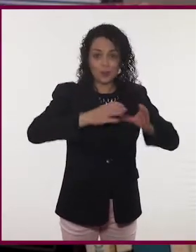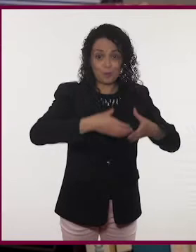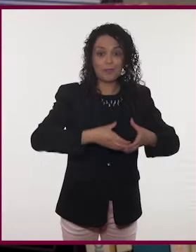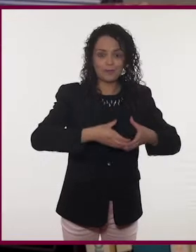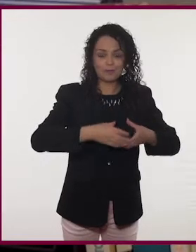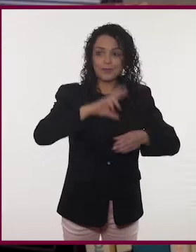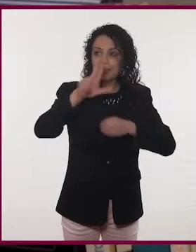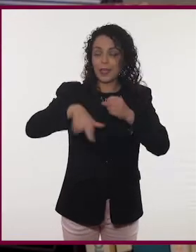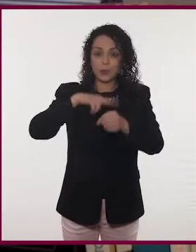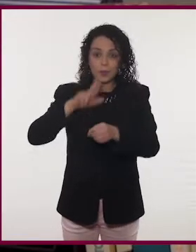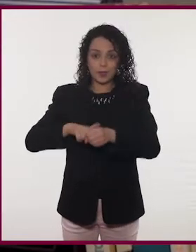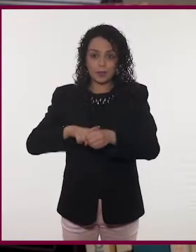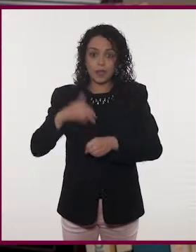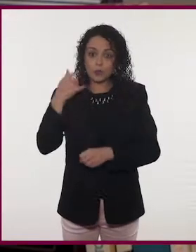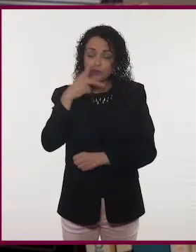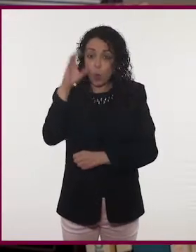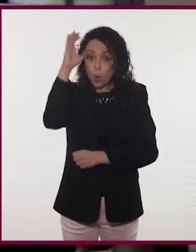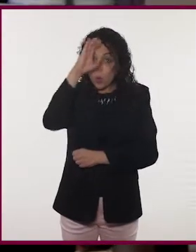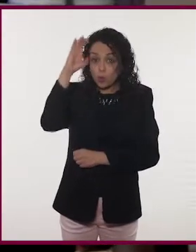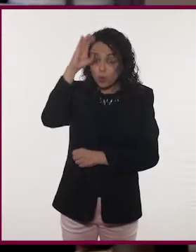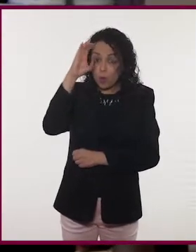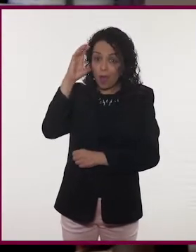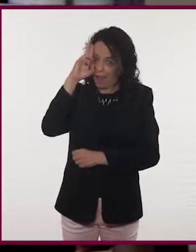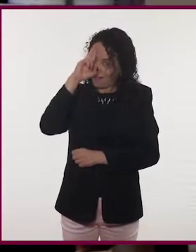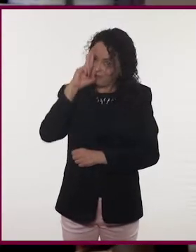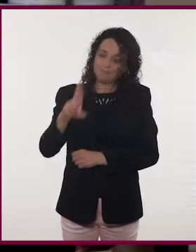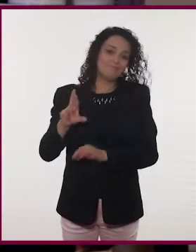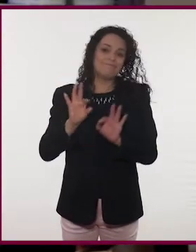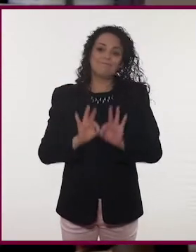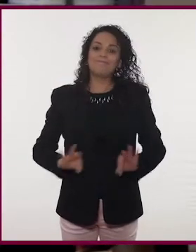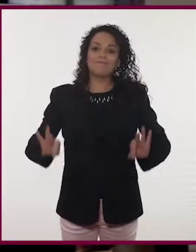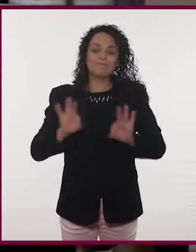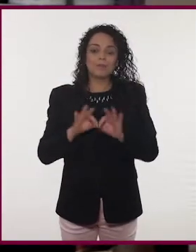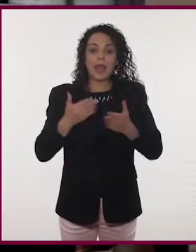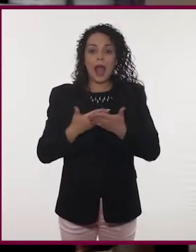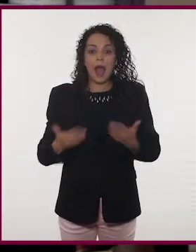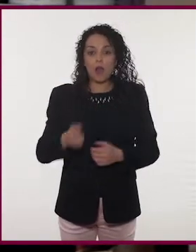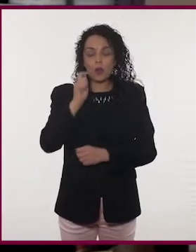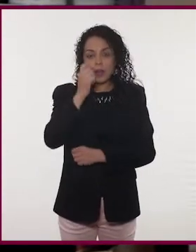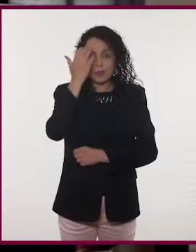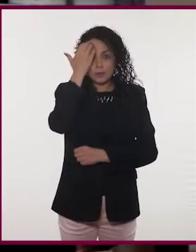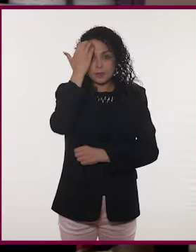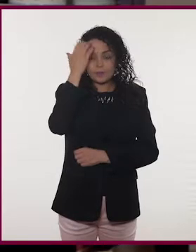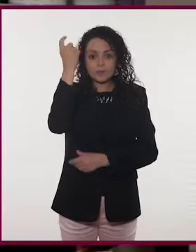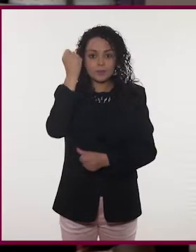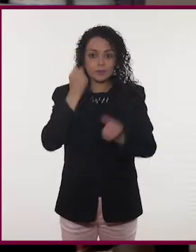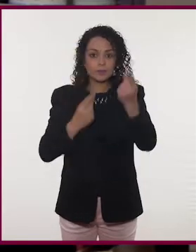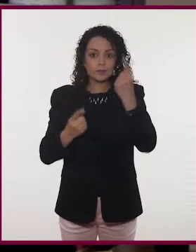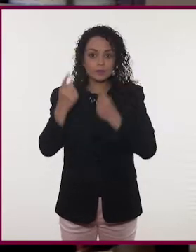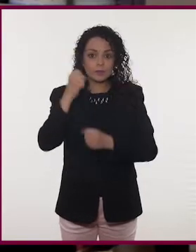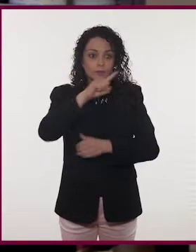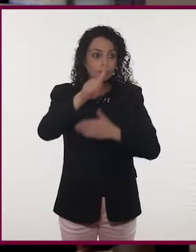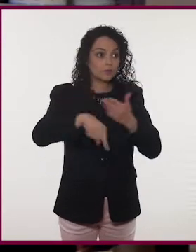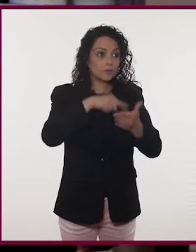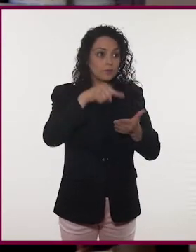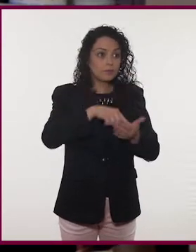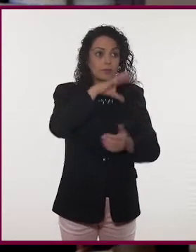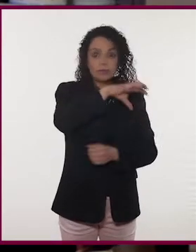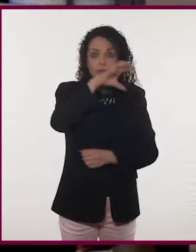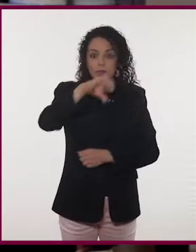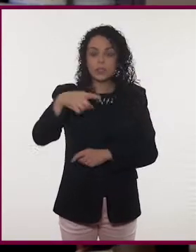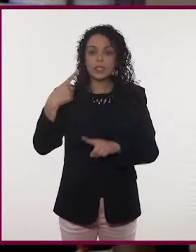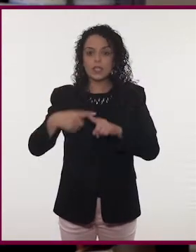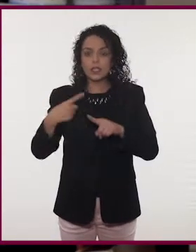con la naturaleza y con su cultura. Ahora es momento de conocer algunas experiencias de lugares administrados